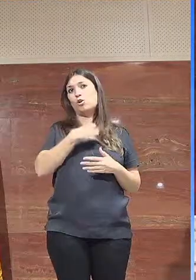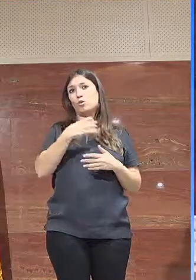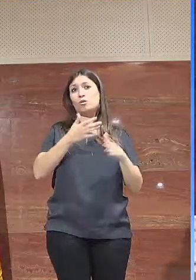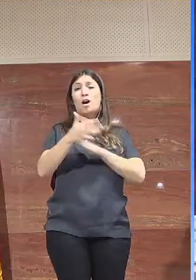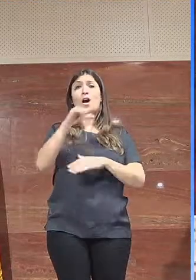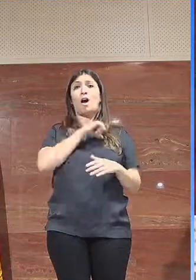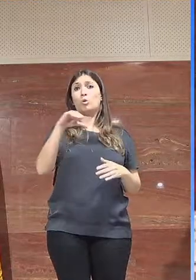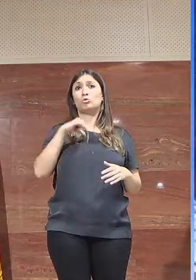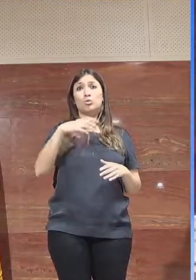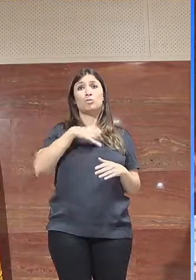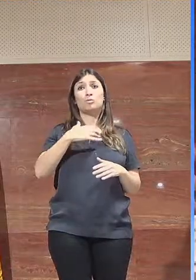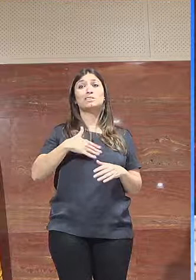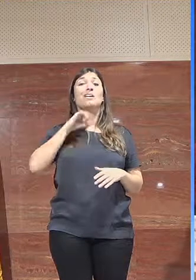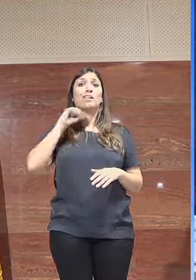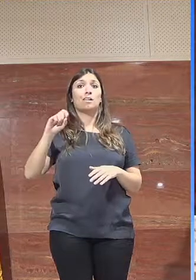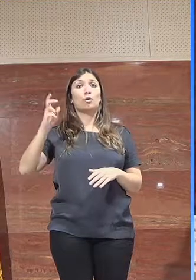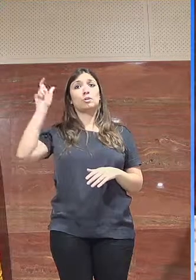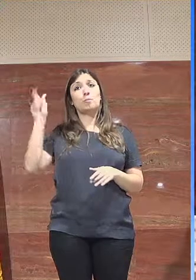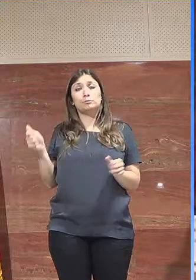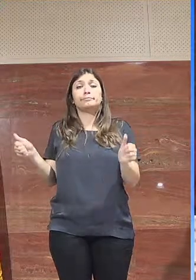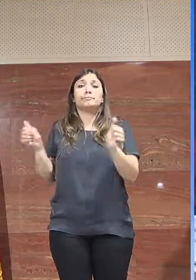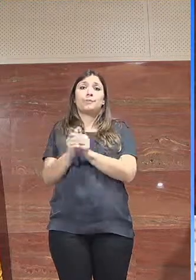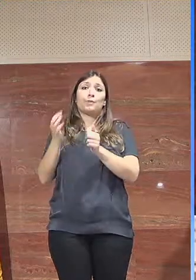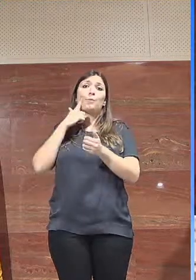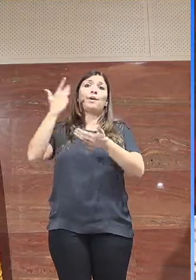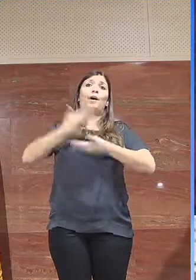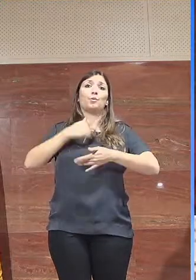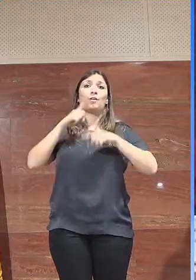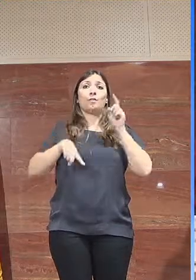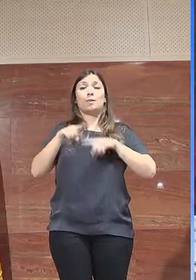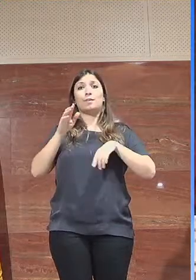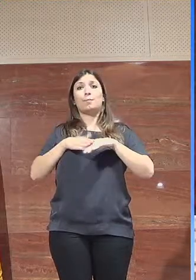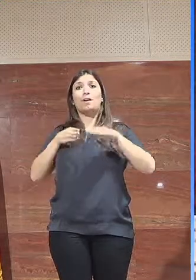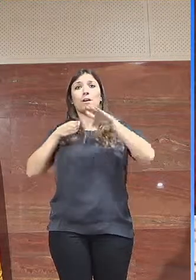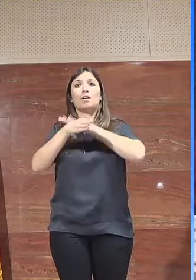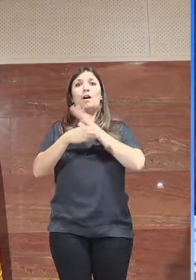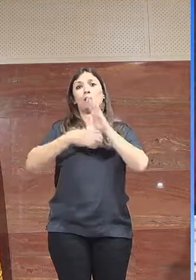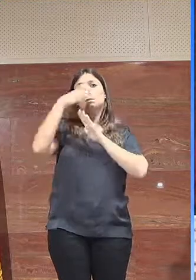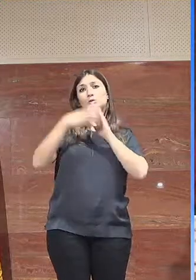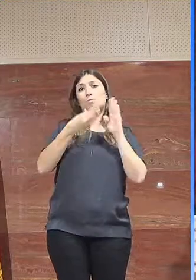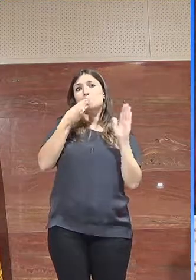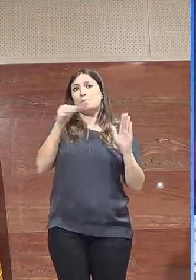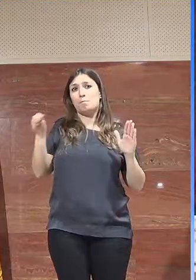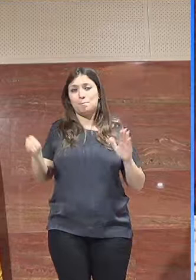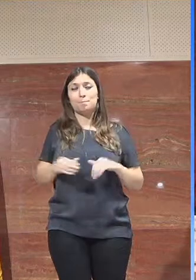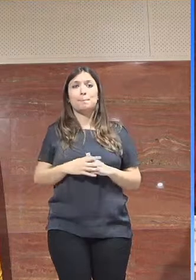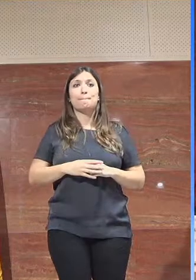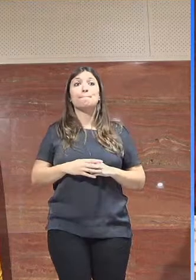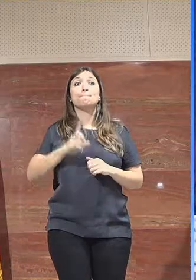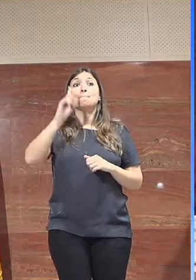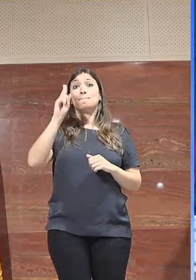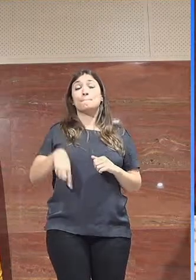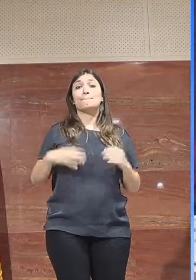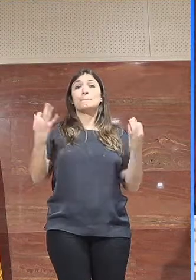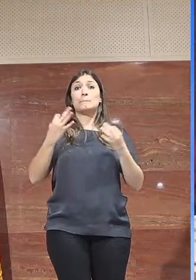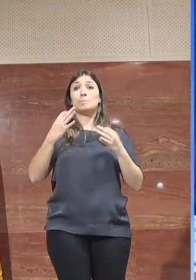autónoma, ya vuelven a tener una dependencia de una tercera persona para realizar algunas de estas tareas. Si a eso le añadimos las